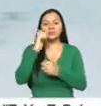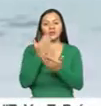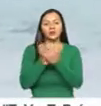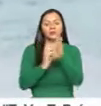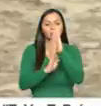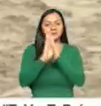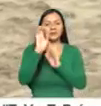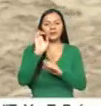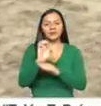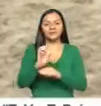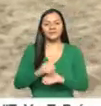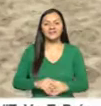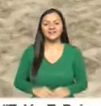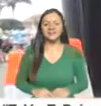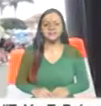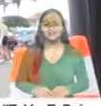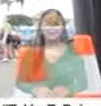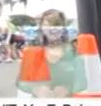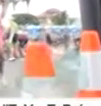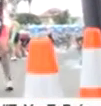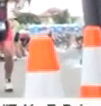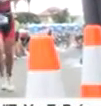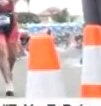costa ecuatoriana.